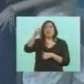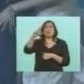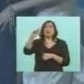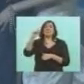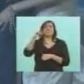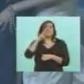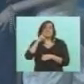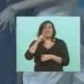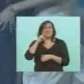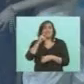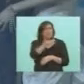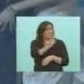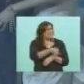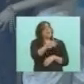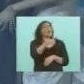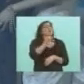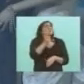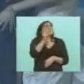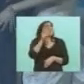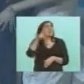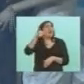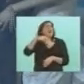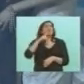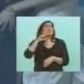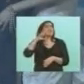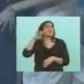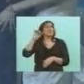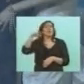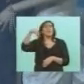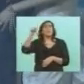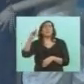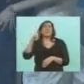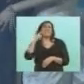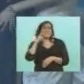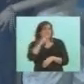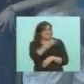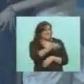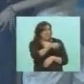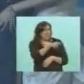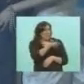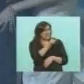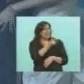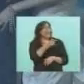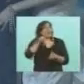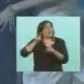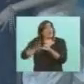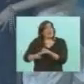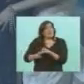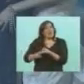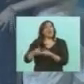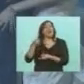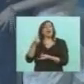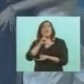vos, Beder de La Rioja, quién era Antonio de Marchi, por quien se puso el nombre de la isla? Estaba casado con Mercedes